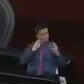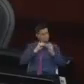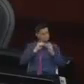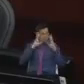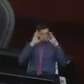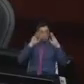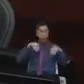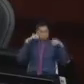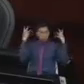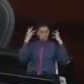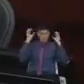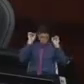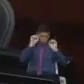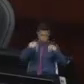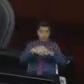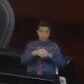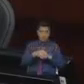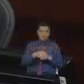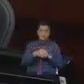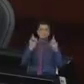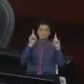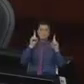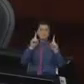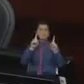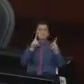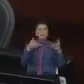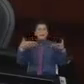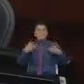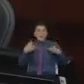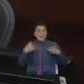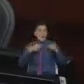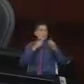lo hemos hecho de muchas formas, pero la impunidad